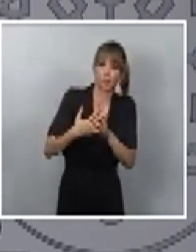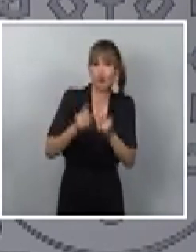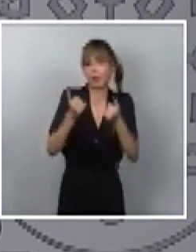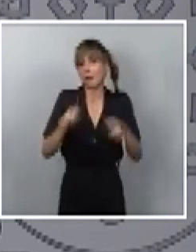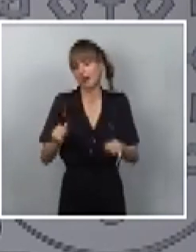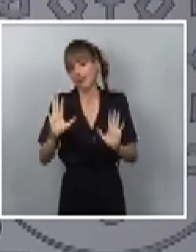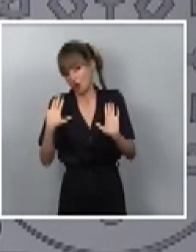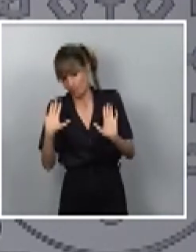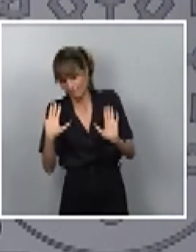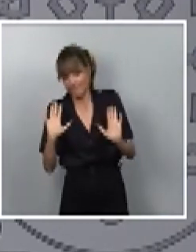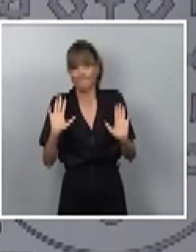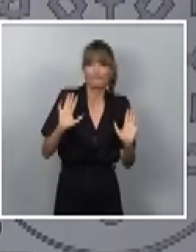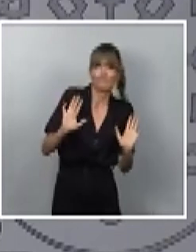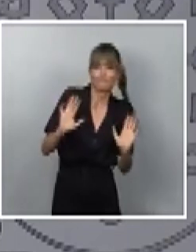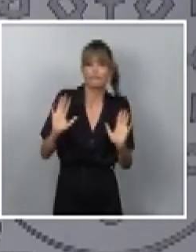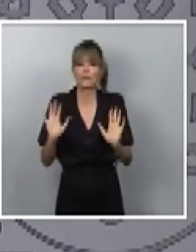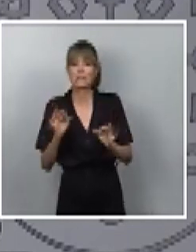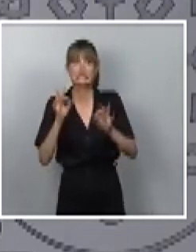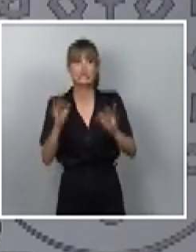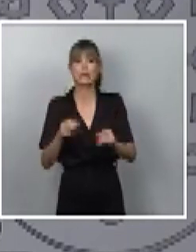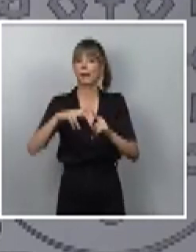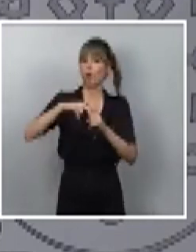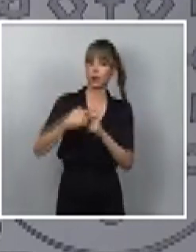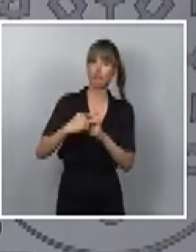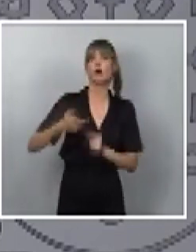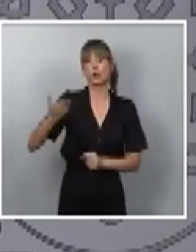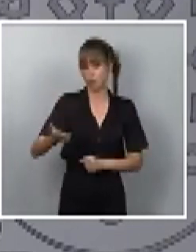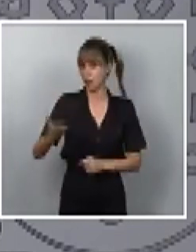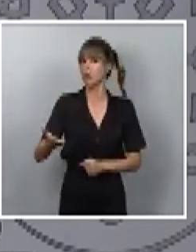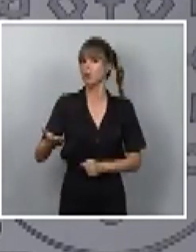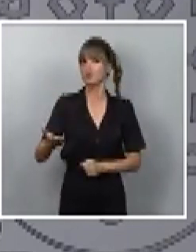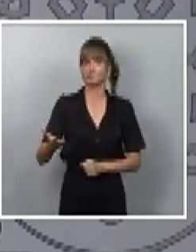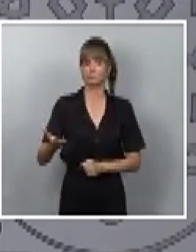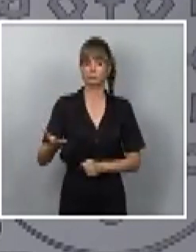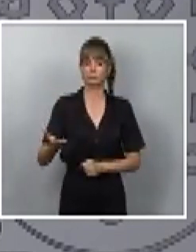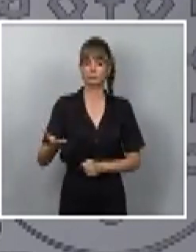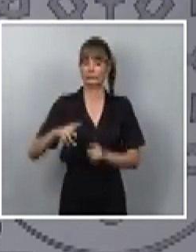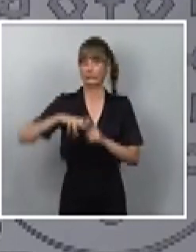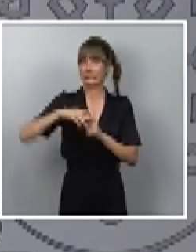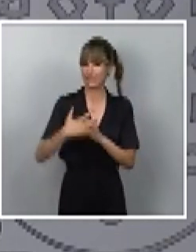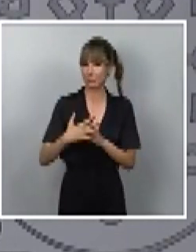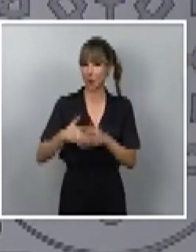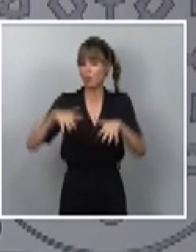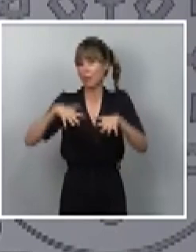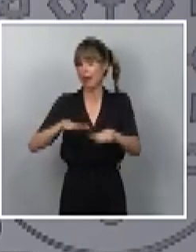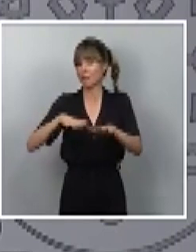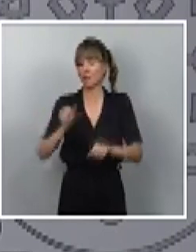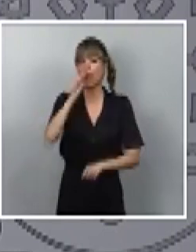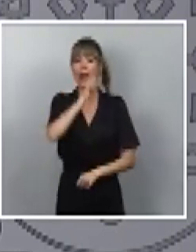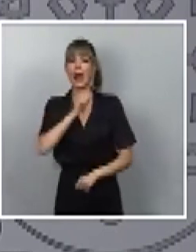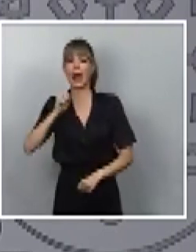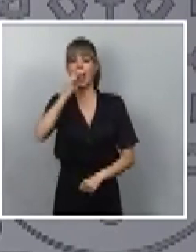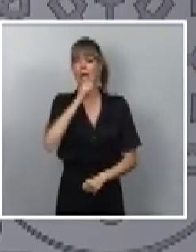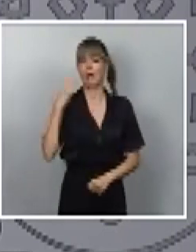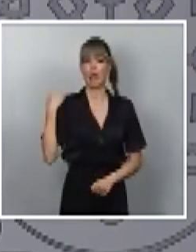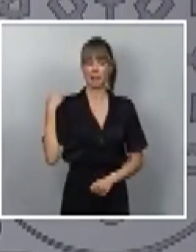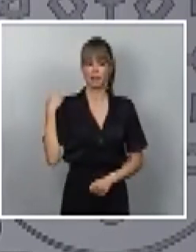celebraron Y si siempre el contexto es importante en el caso de las manifestaciones y de los cánticos que ayer